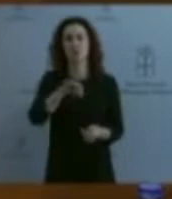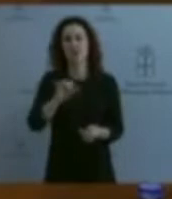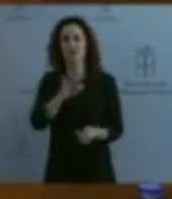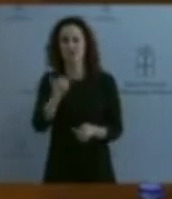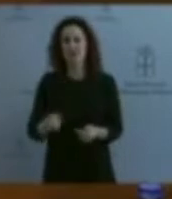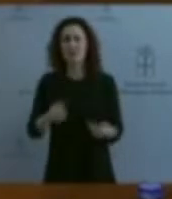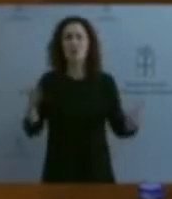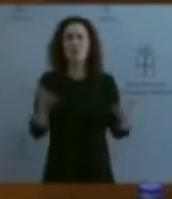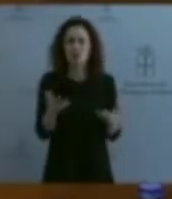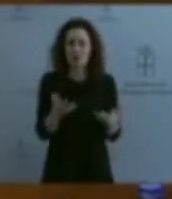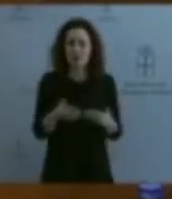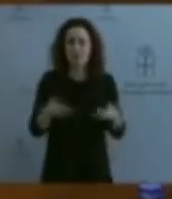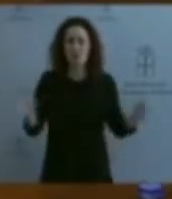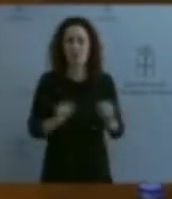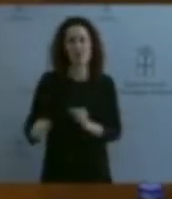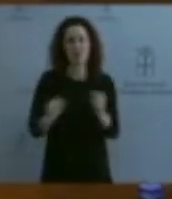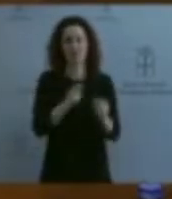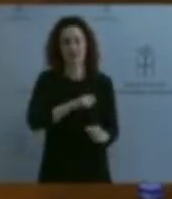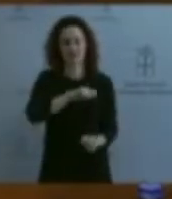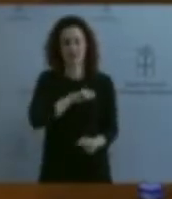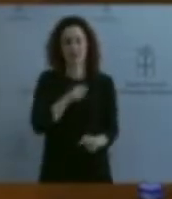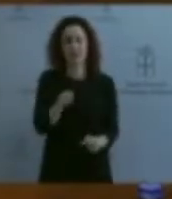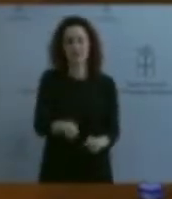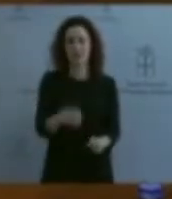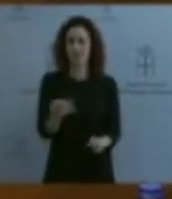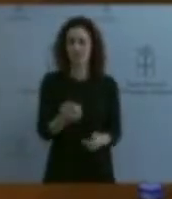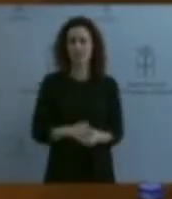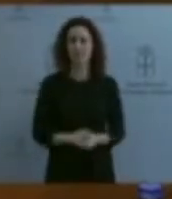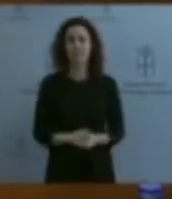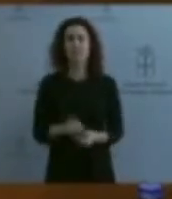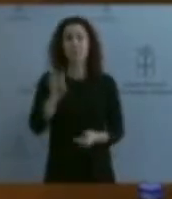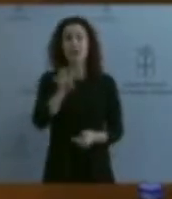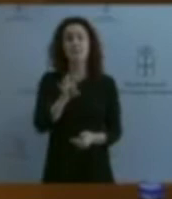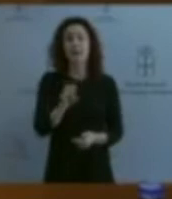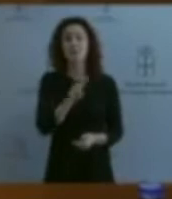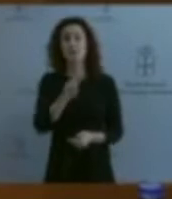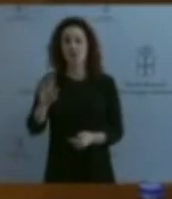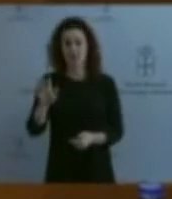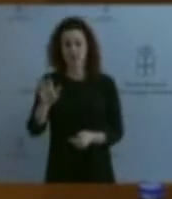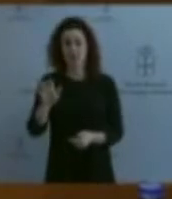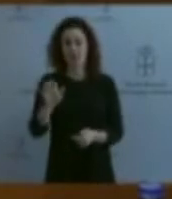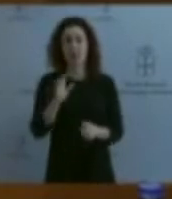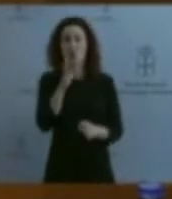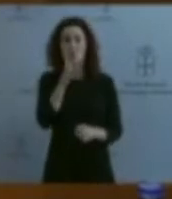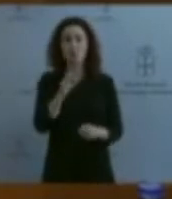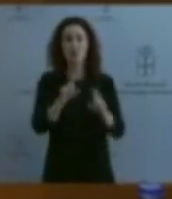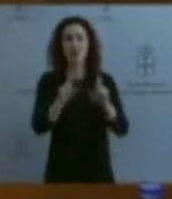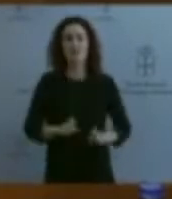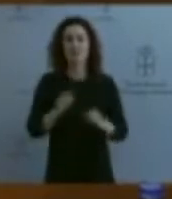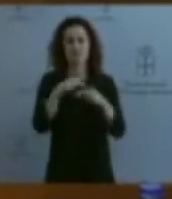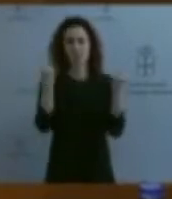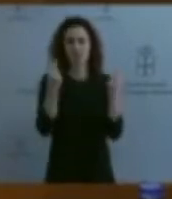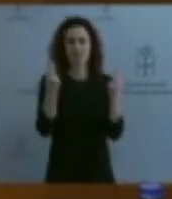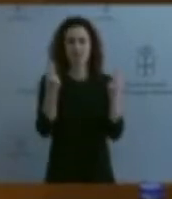España también. Somos el país de toda la UE con menor número de empresas públicas. El Estado pasó de tener 130 empresas